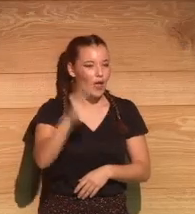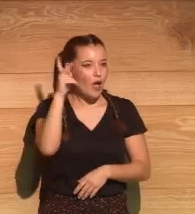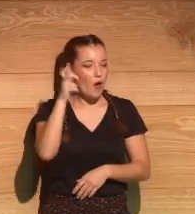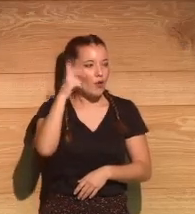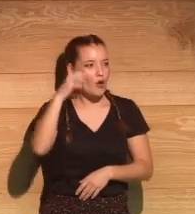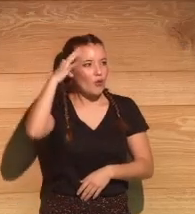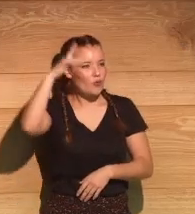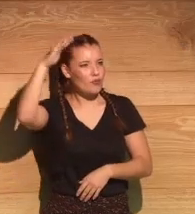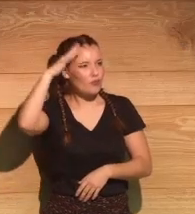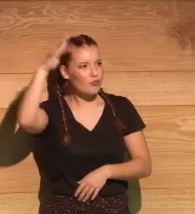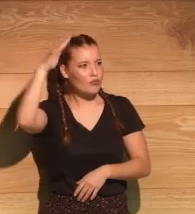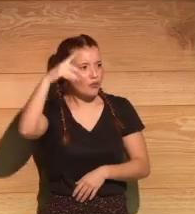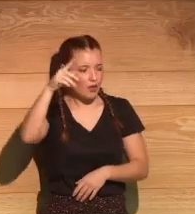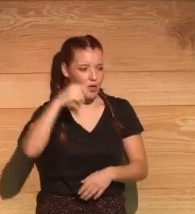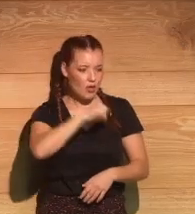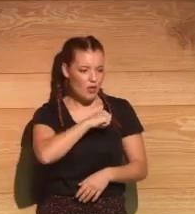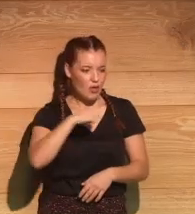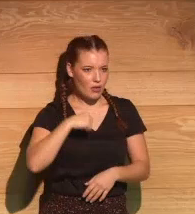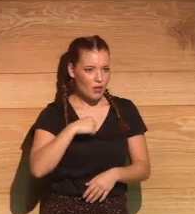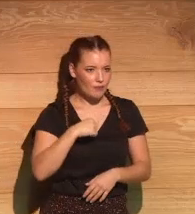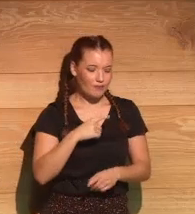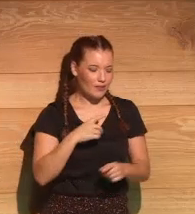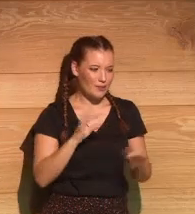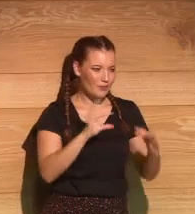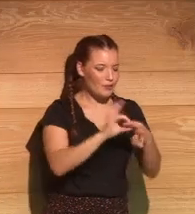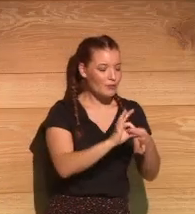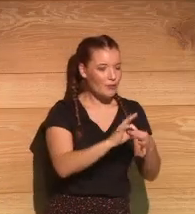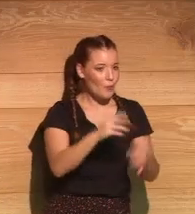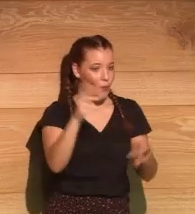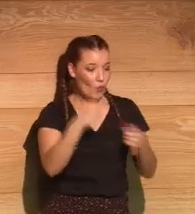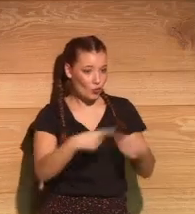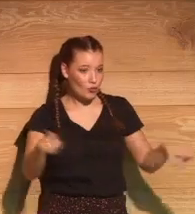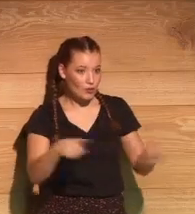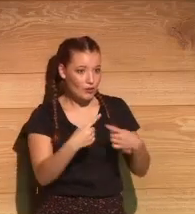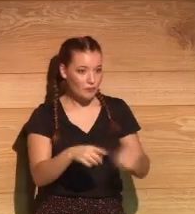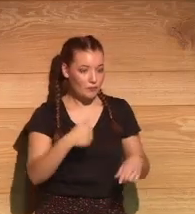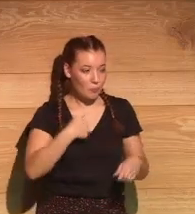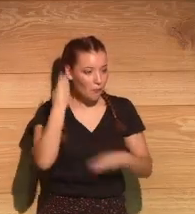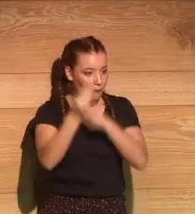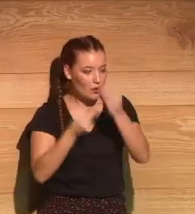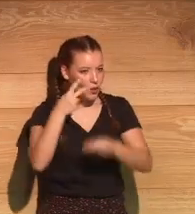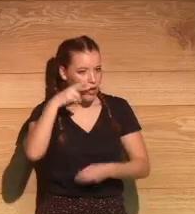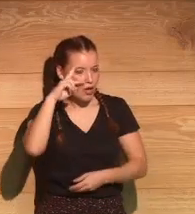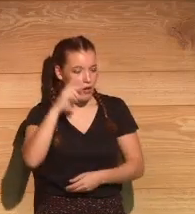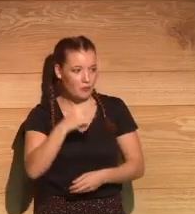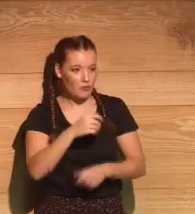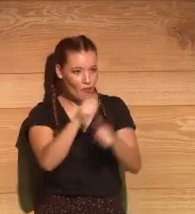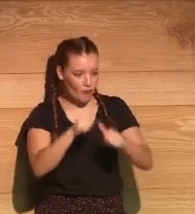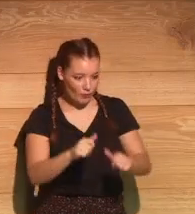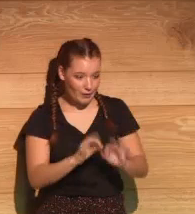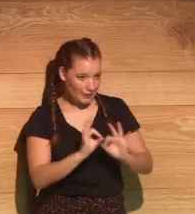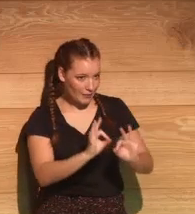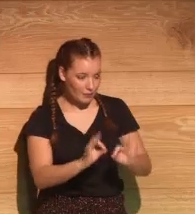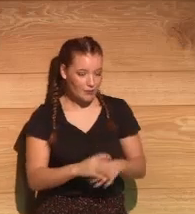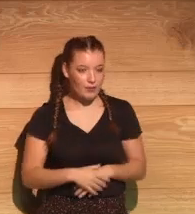audiotopías internas a través de la música, que me parece que son formas de experiencia que van